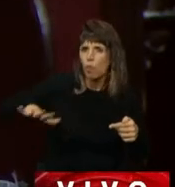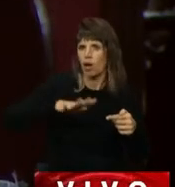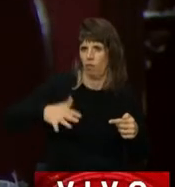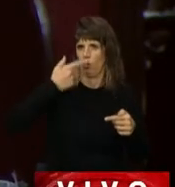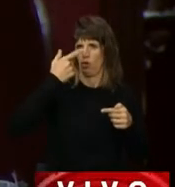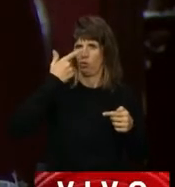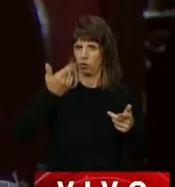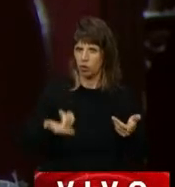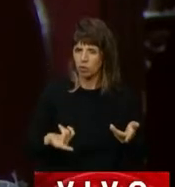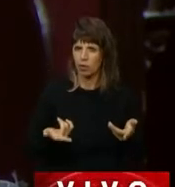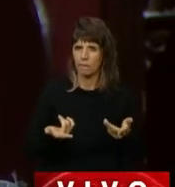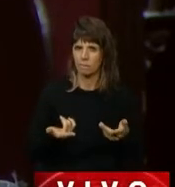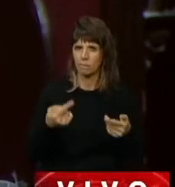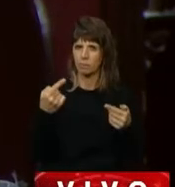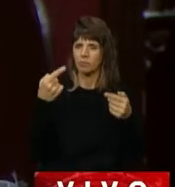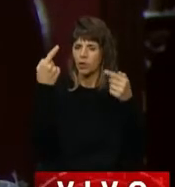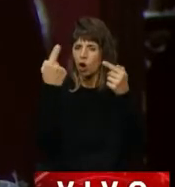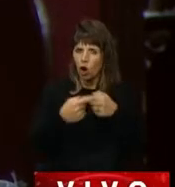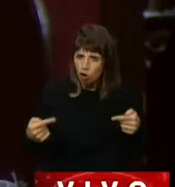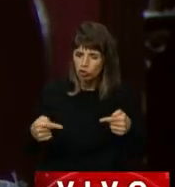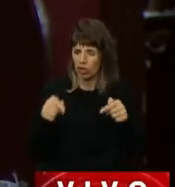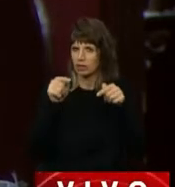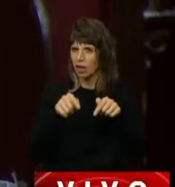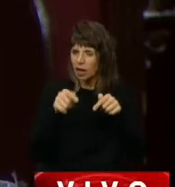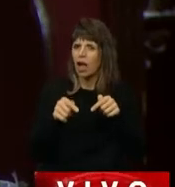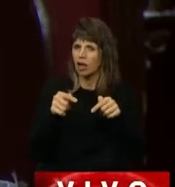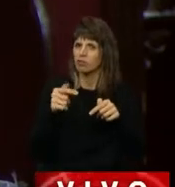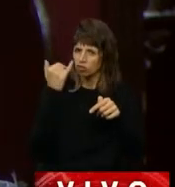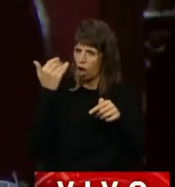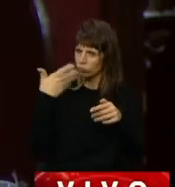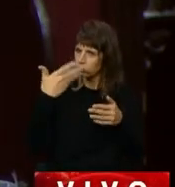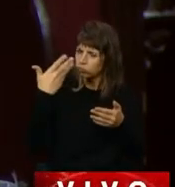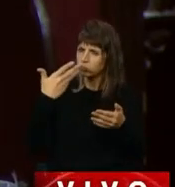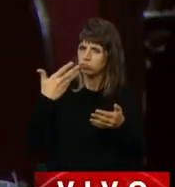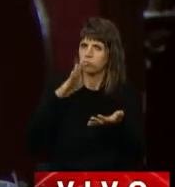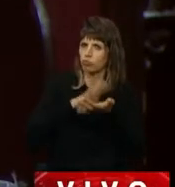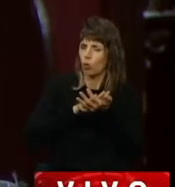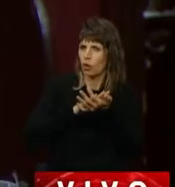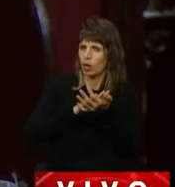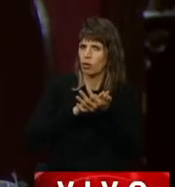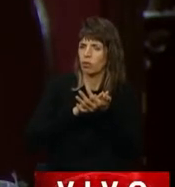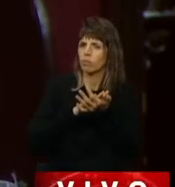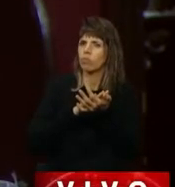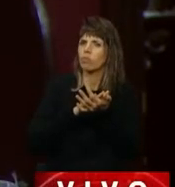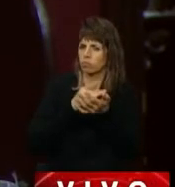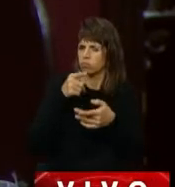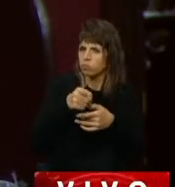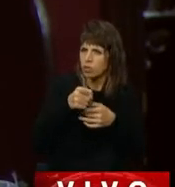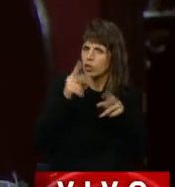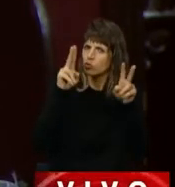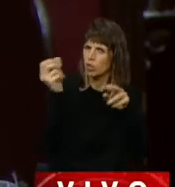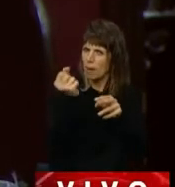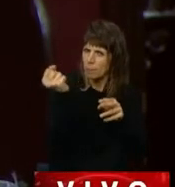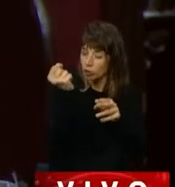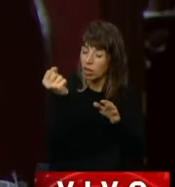pueblo, cuestión que también acá se ha planteado de manera sustantiva. Entonces, lo que creo que nos queda